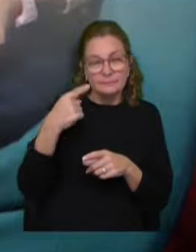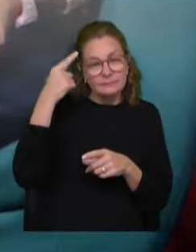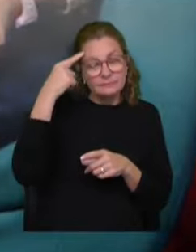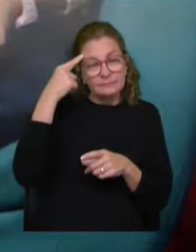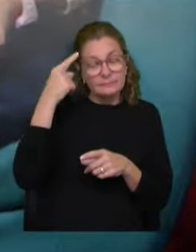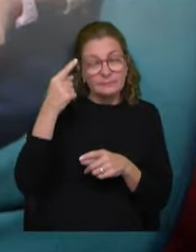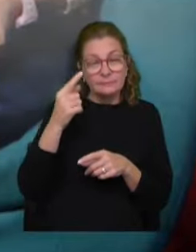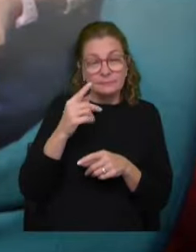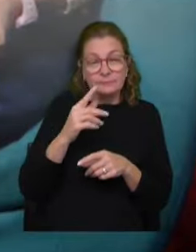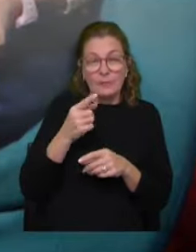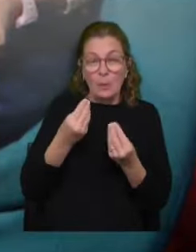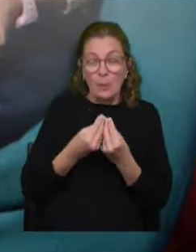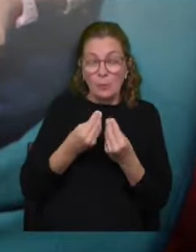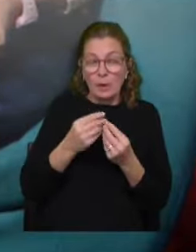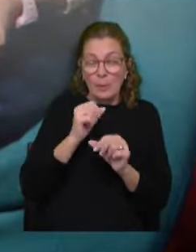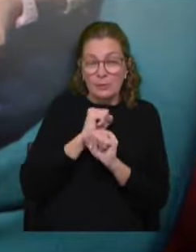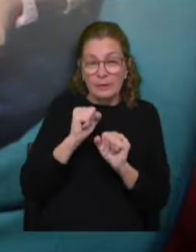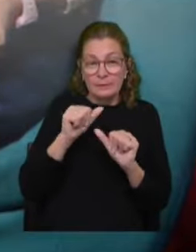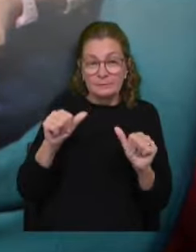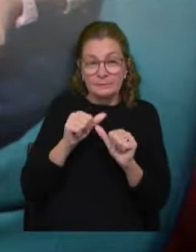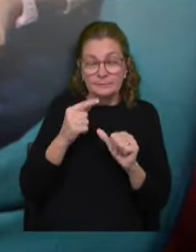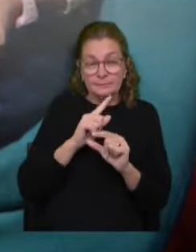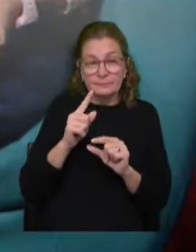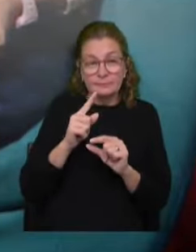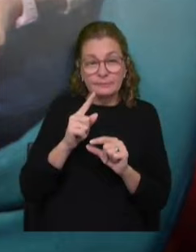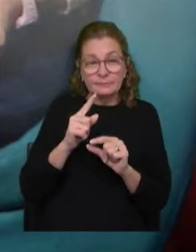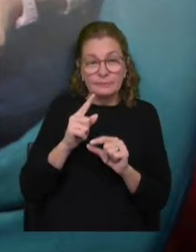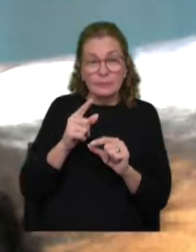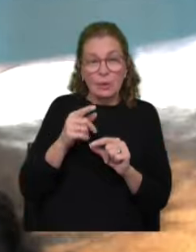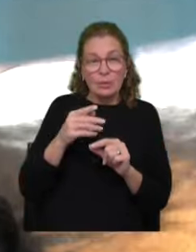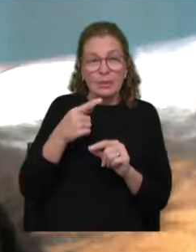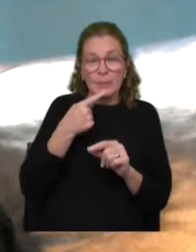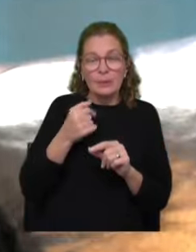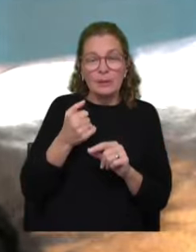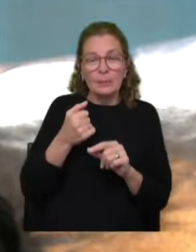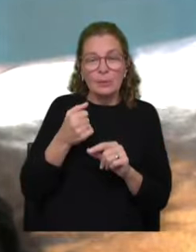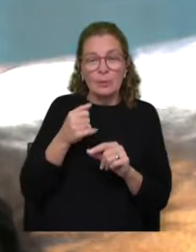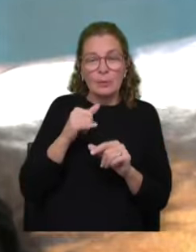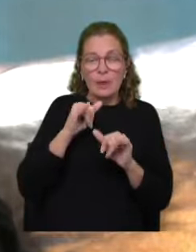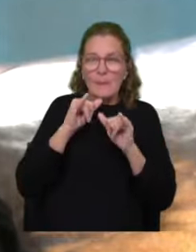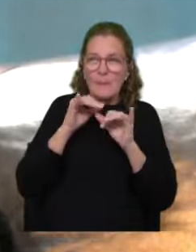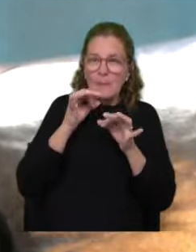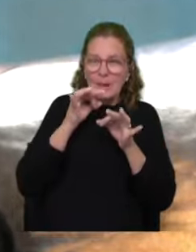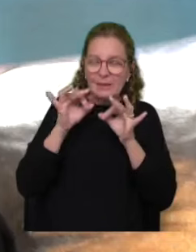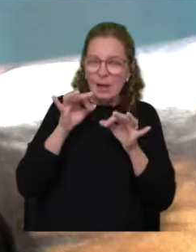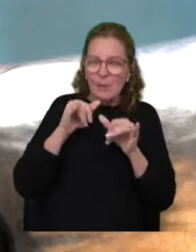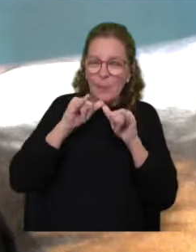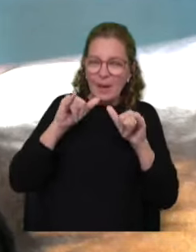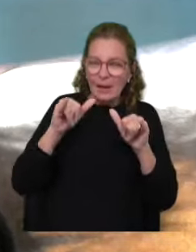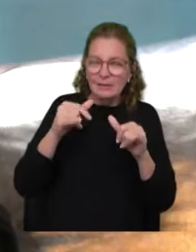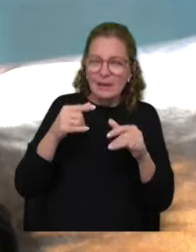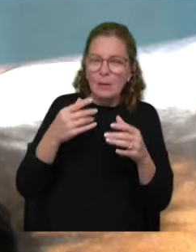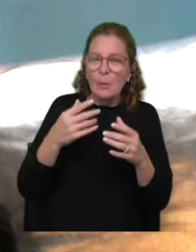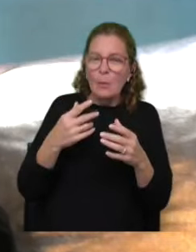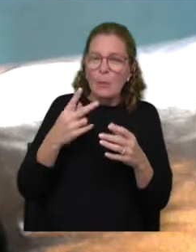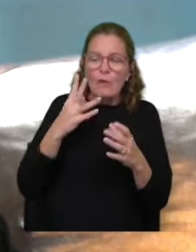el arte hay muchas posibilidades de hacerlo, y no desde un punto de vista panfletario ni muy anunciativo, sino desde un punto de vista emocional y